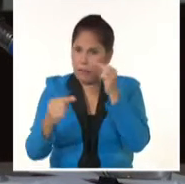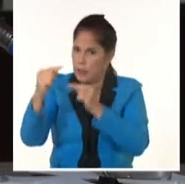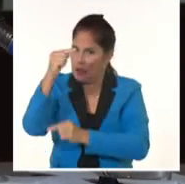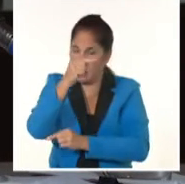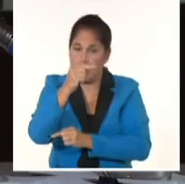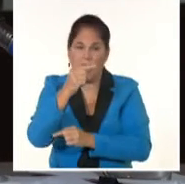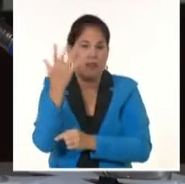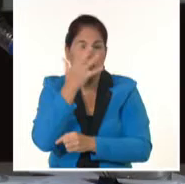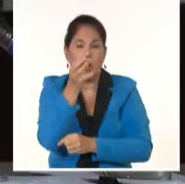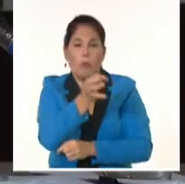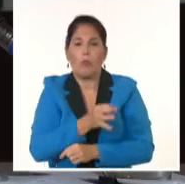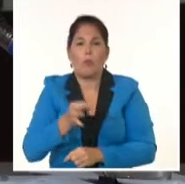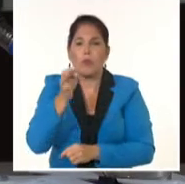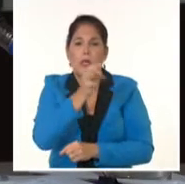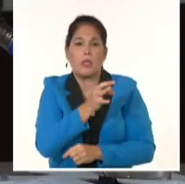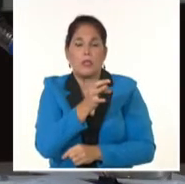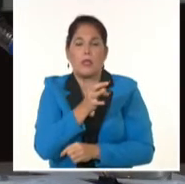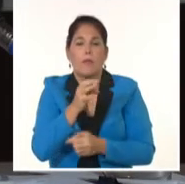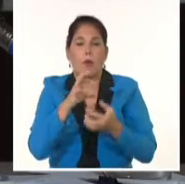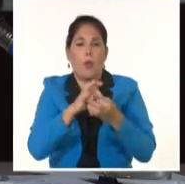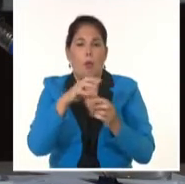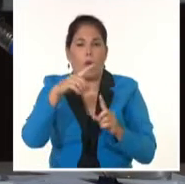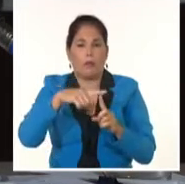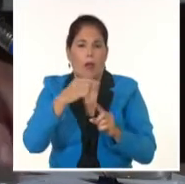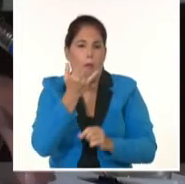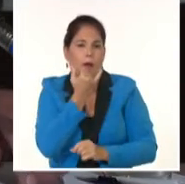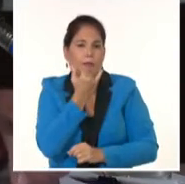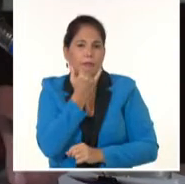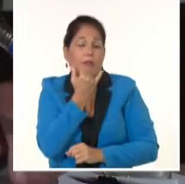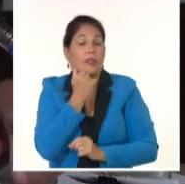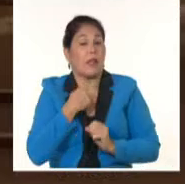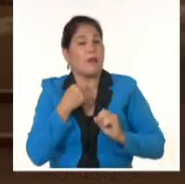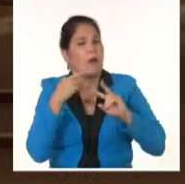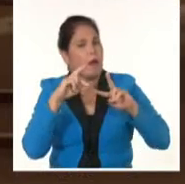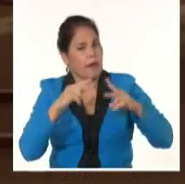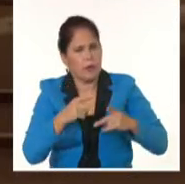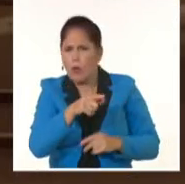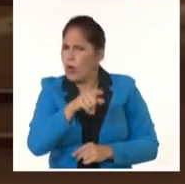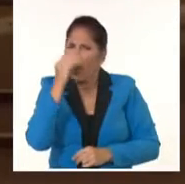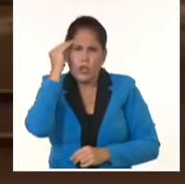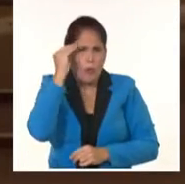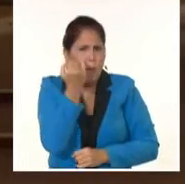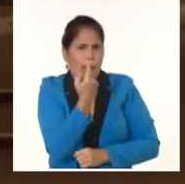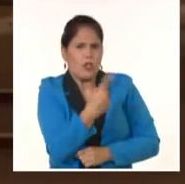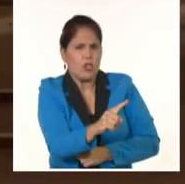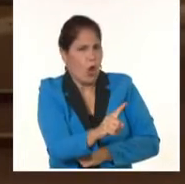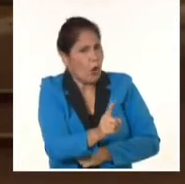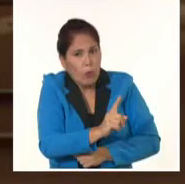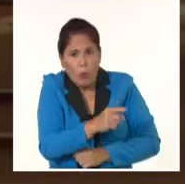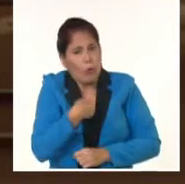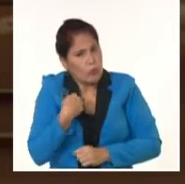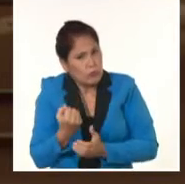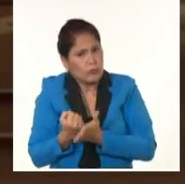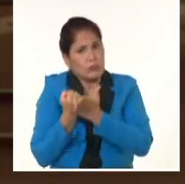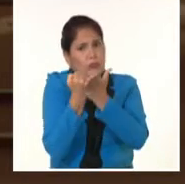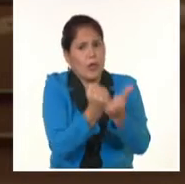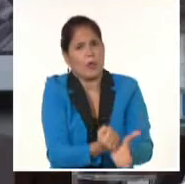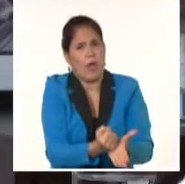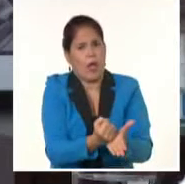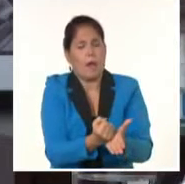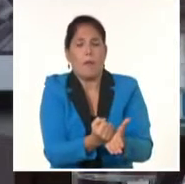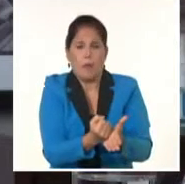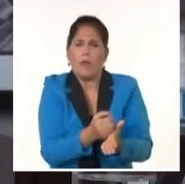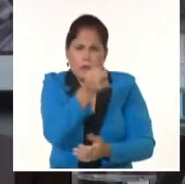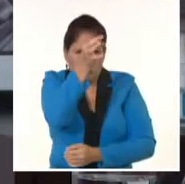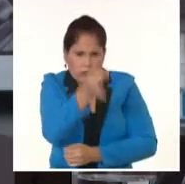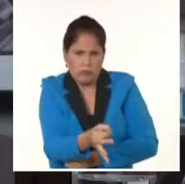hijos de los municipios guantanameros afectados, a quienes les reiteró que cuentan como siempre con el apoyo de la revolución y compartió la